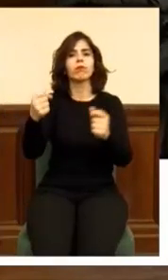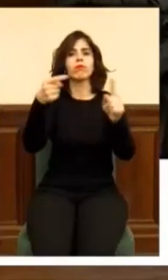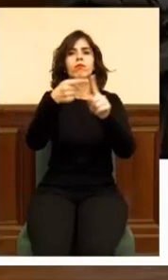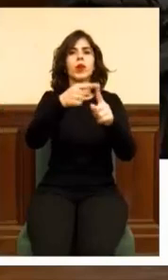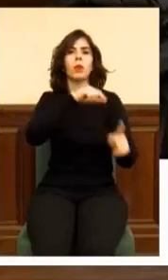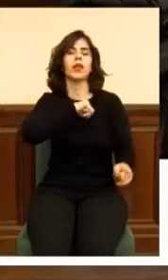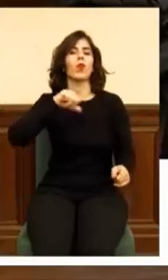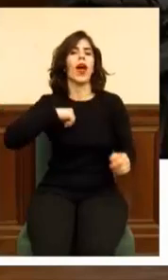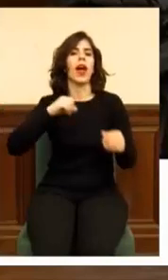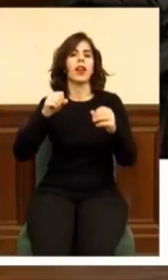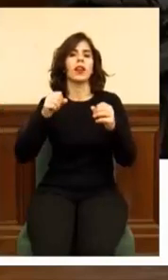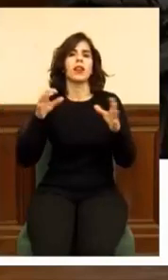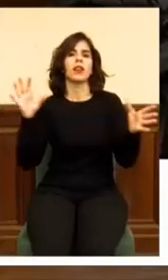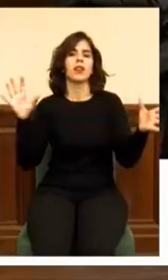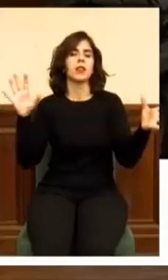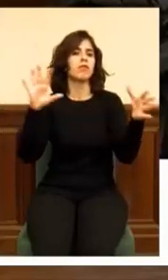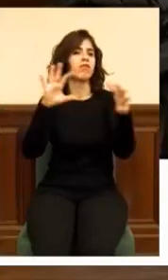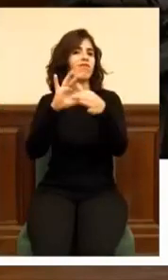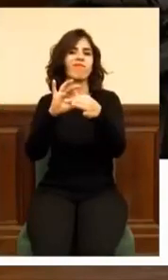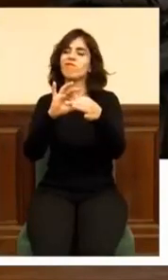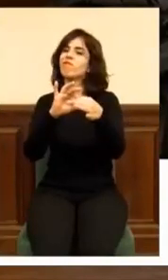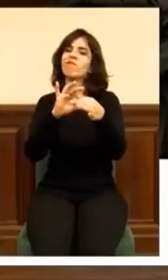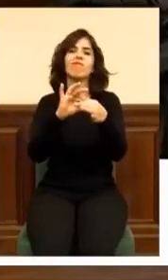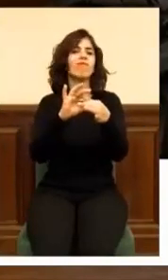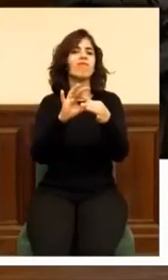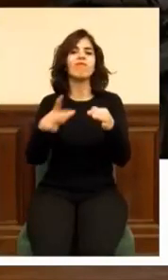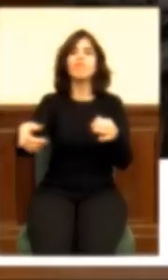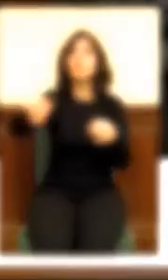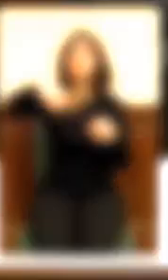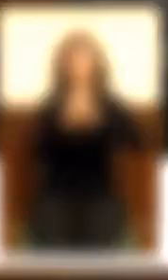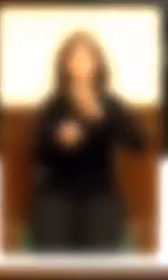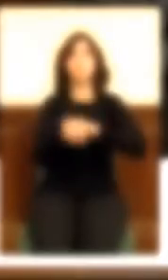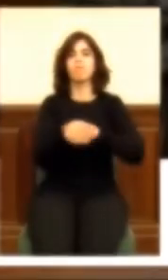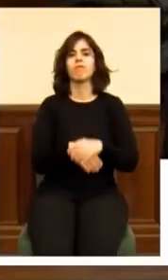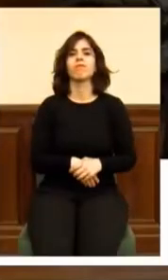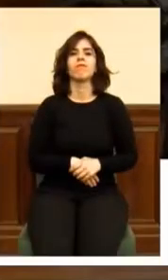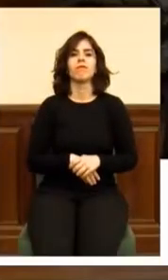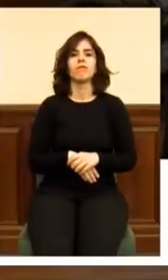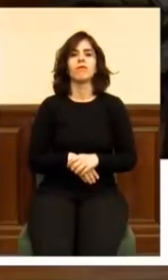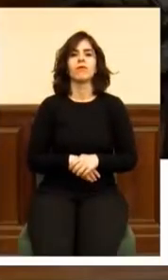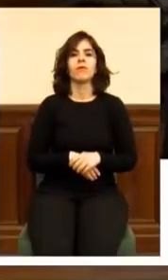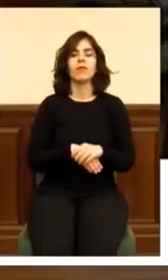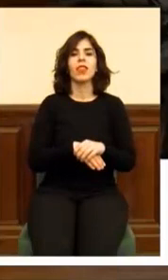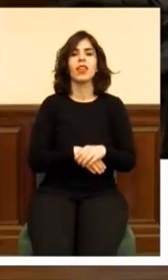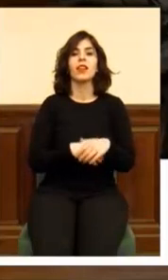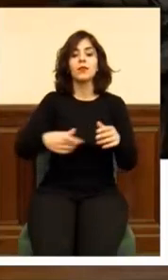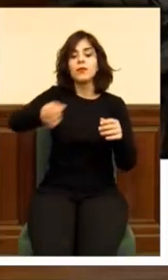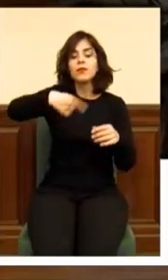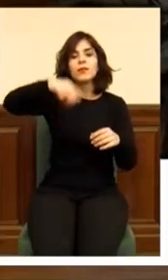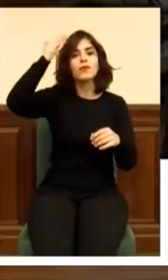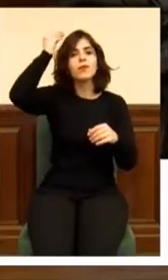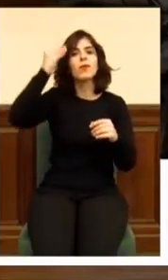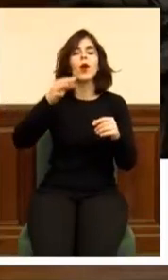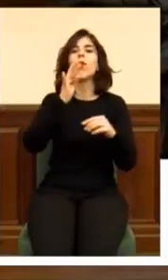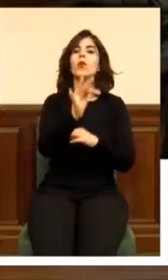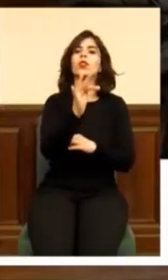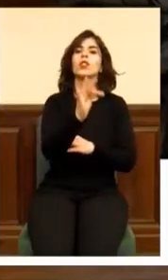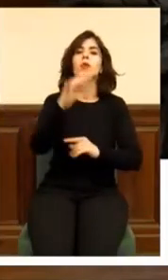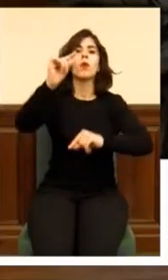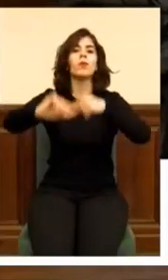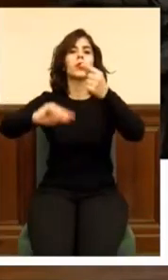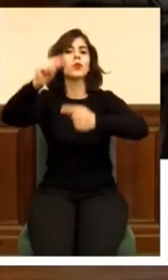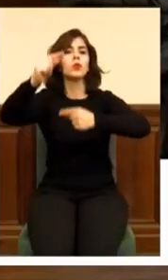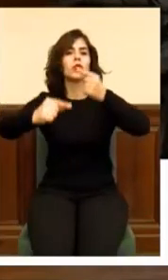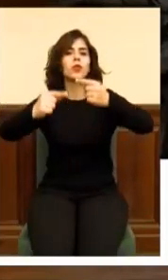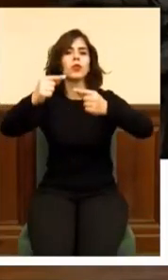intereses particulares, tendremos siempre un puño de hierro. Consideramos muy positivo que estos presupuestos tengan como uno